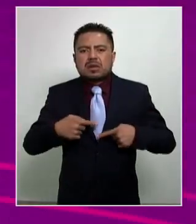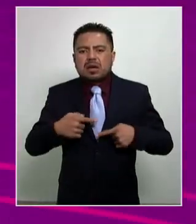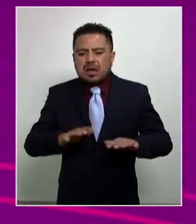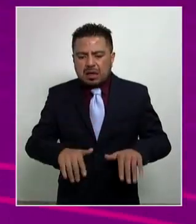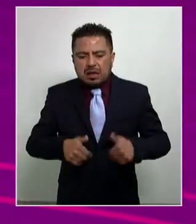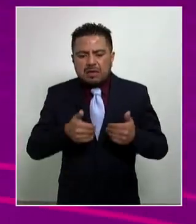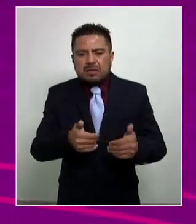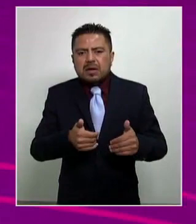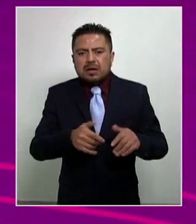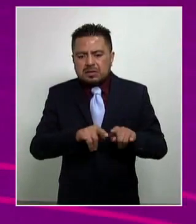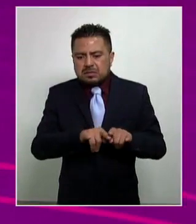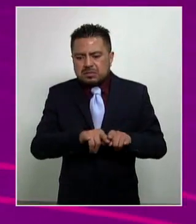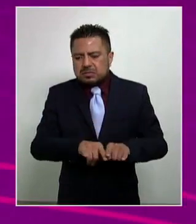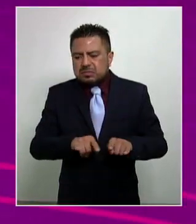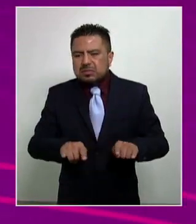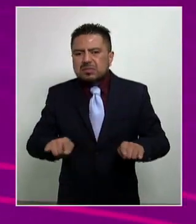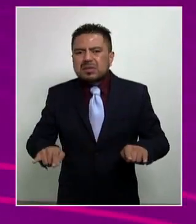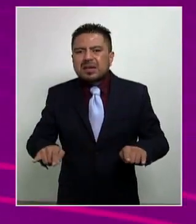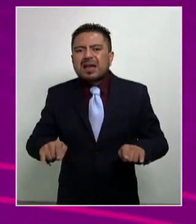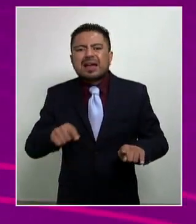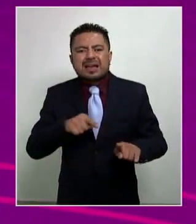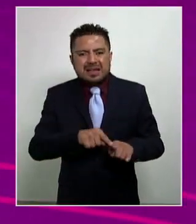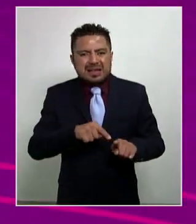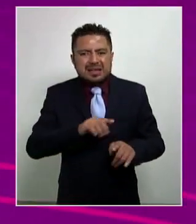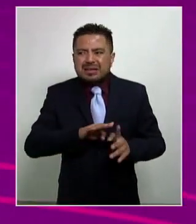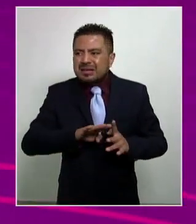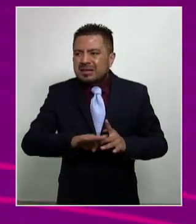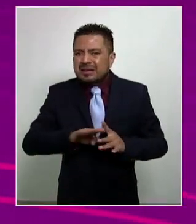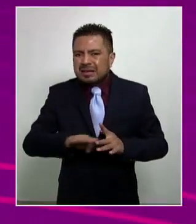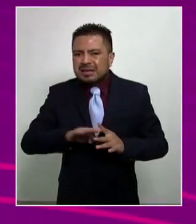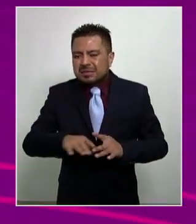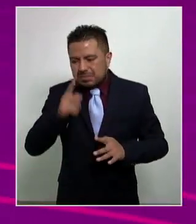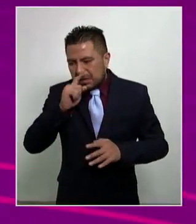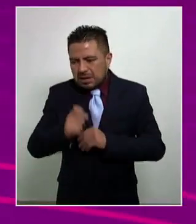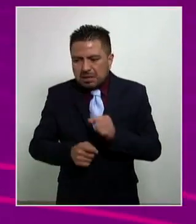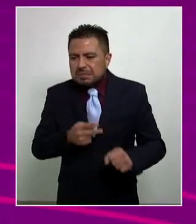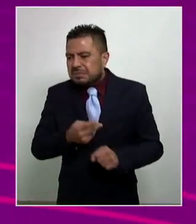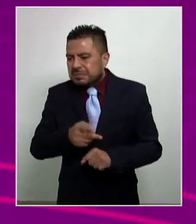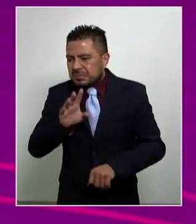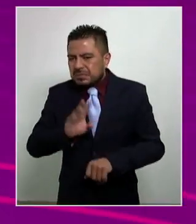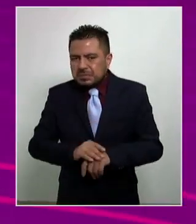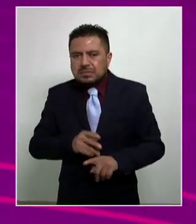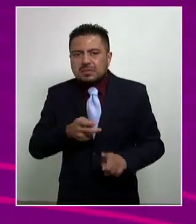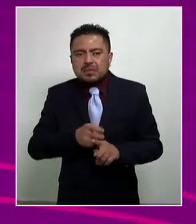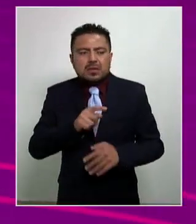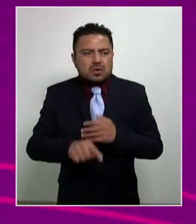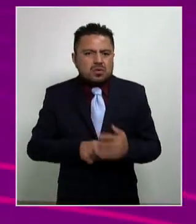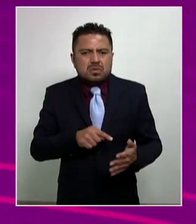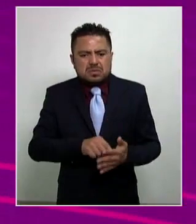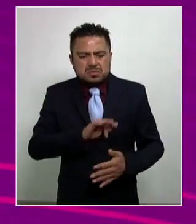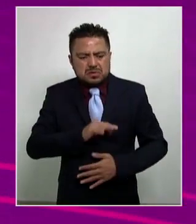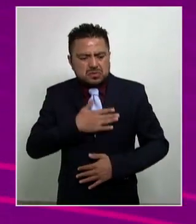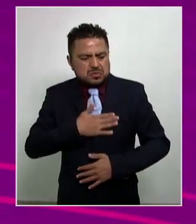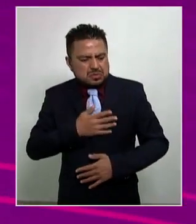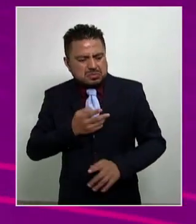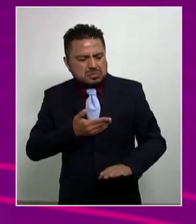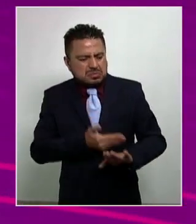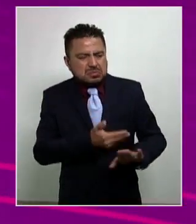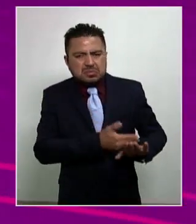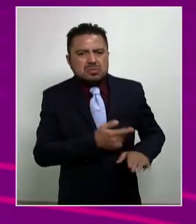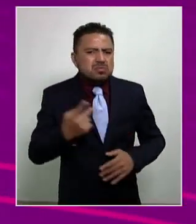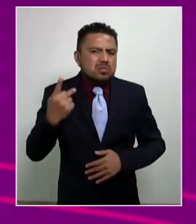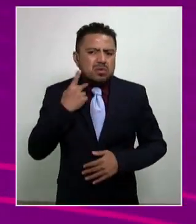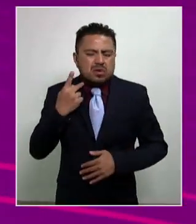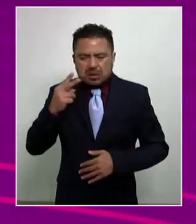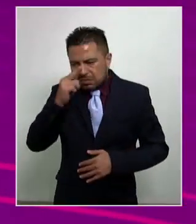de la estación migratoria, una condición muy compleja, ¿no? Muy difícil. No creo que sea un espacio para juzgar la política migratoria ni